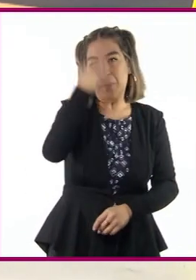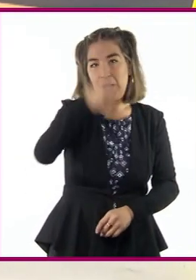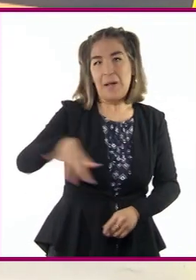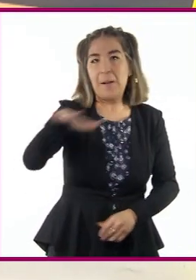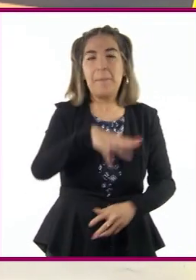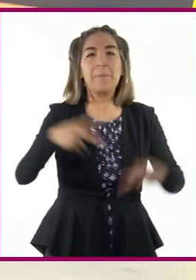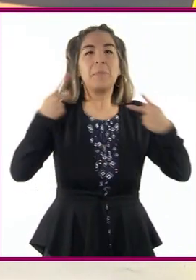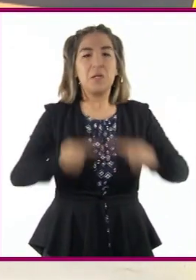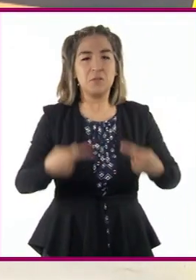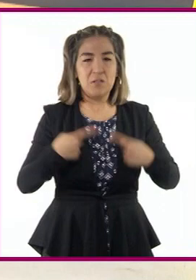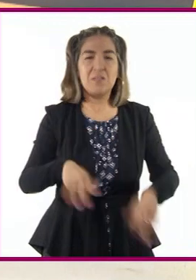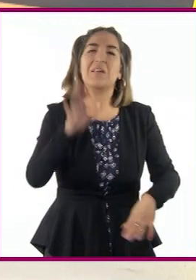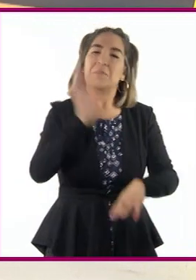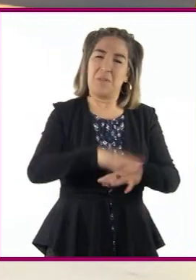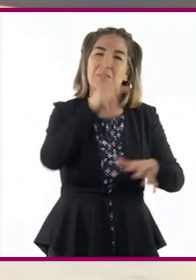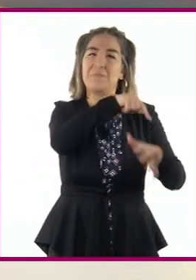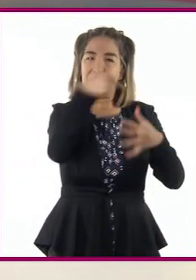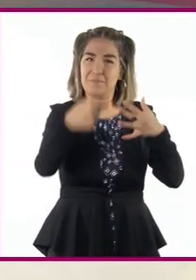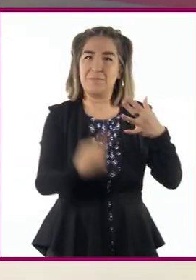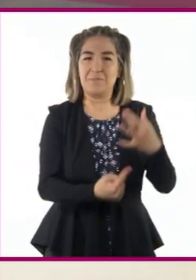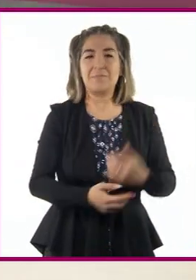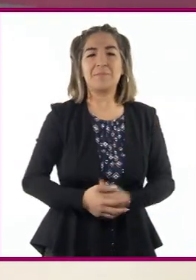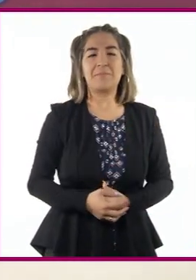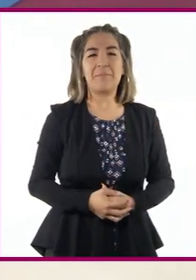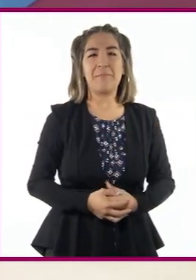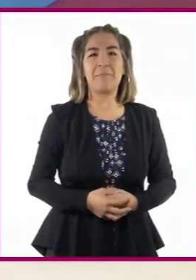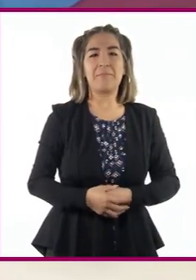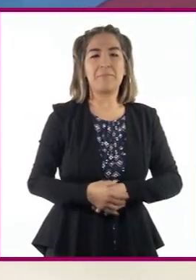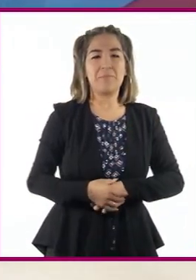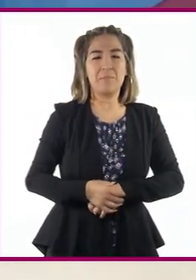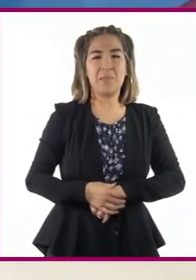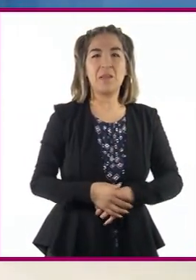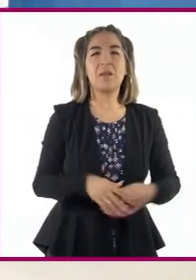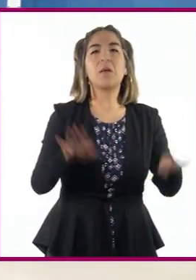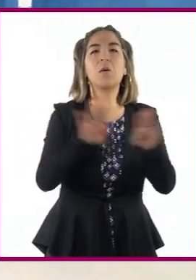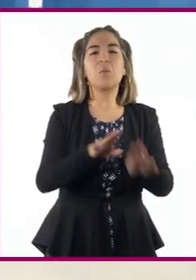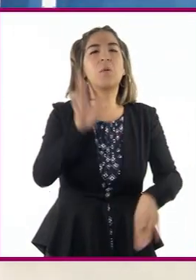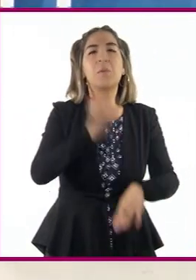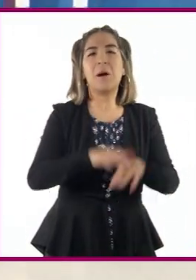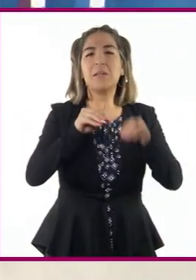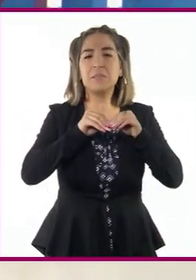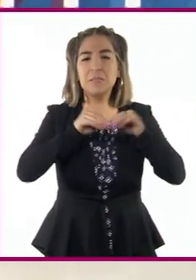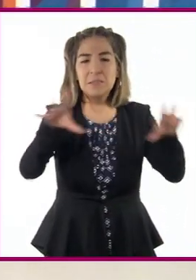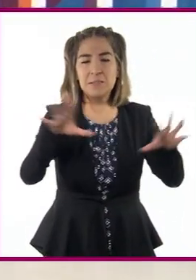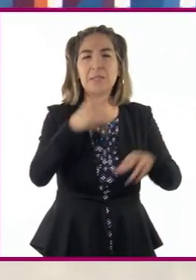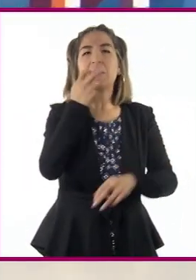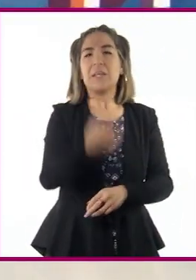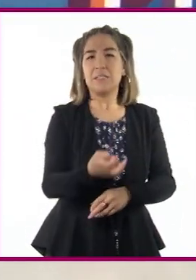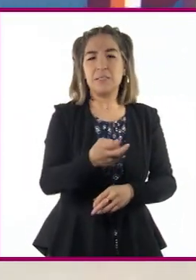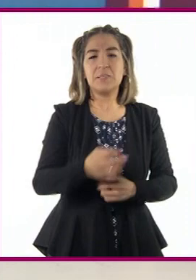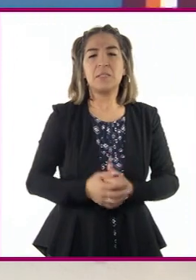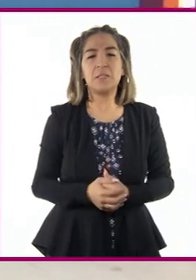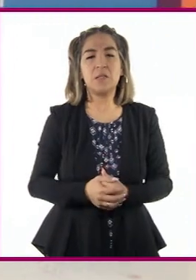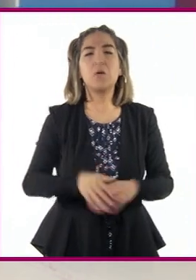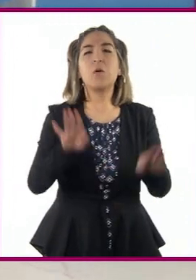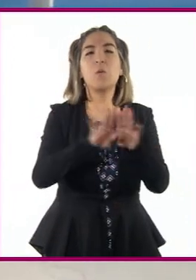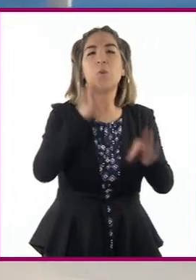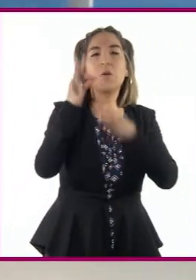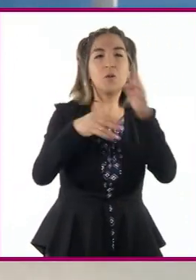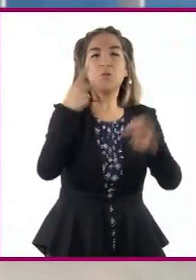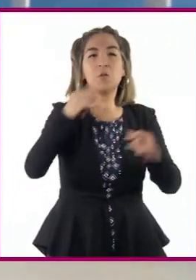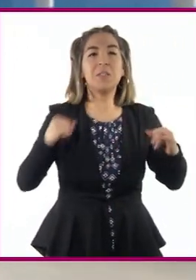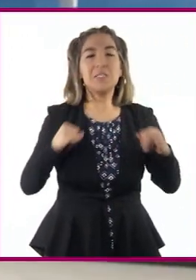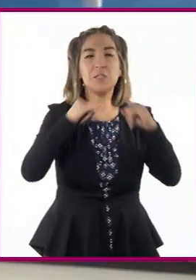persona, entre otros criterios. Por eso, la máxima publicidad quiere decir que las instituciones